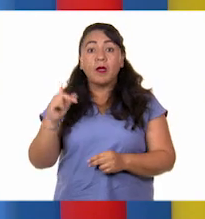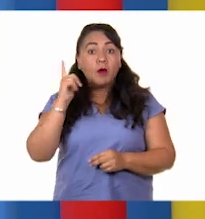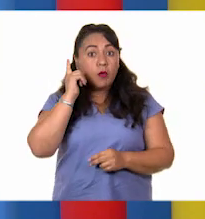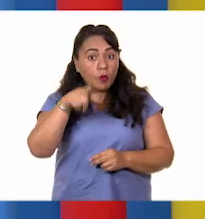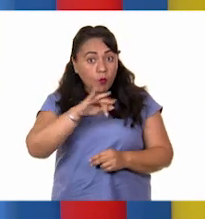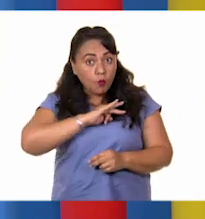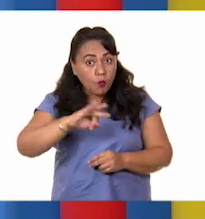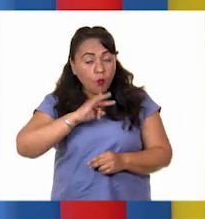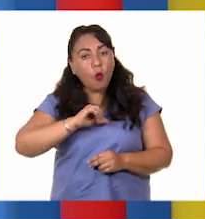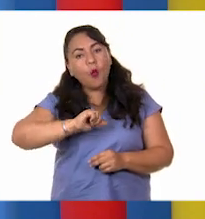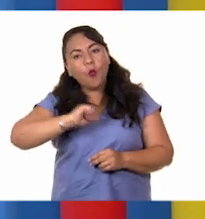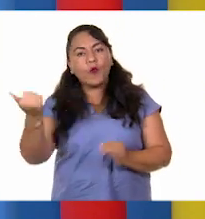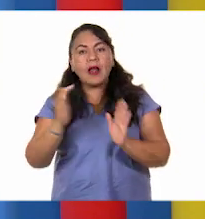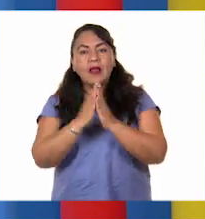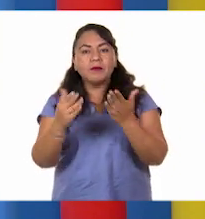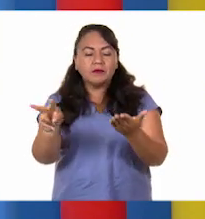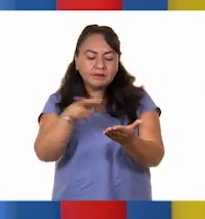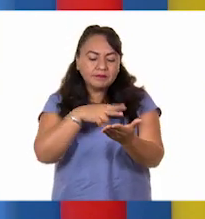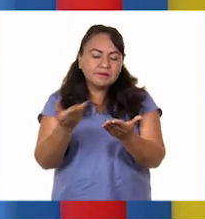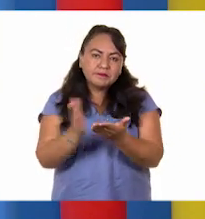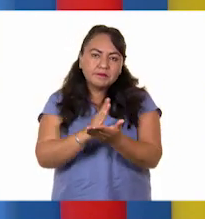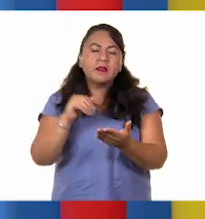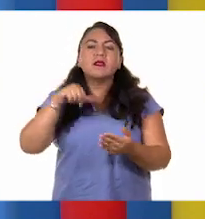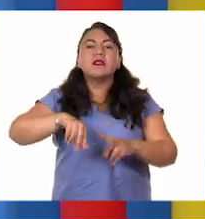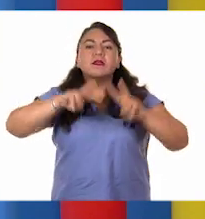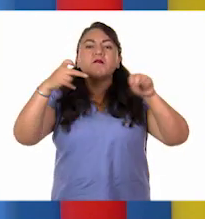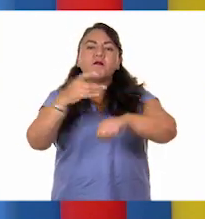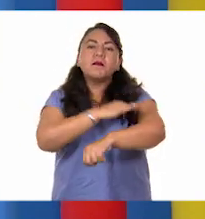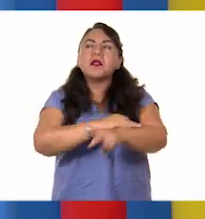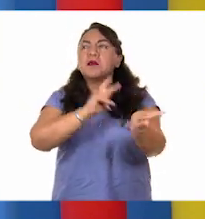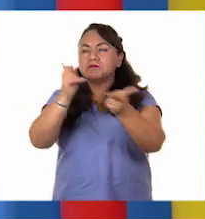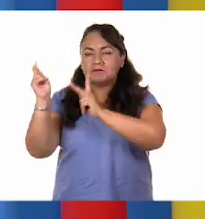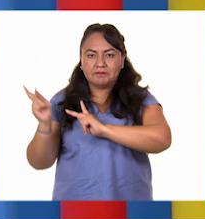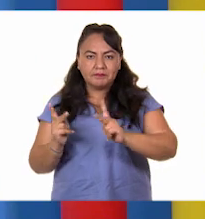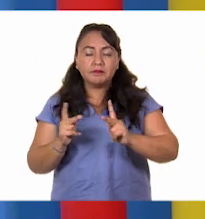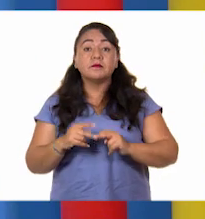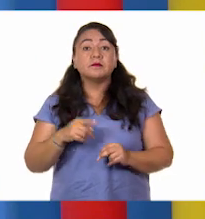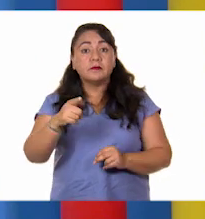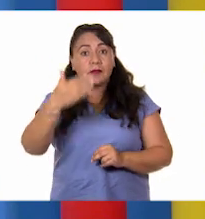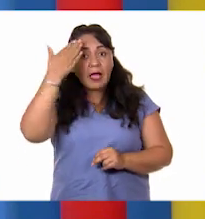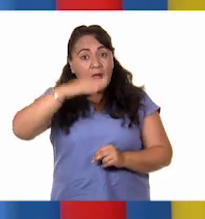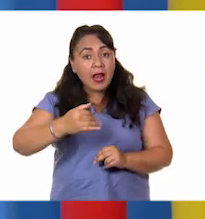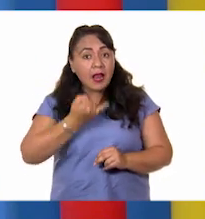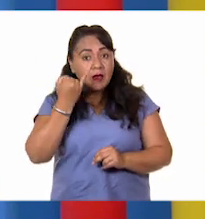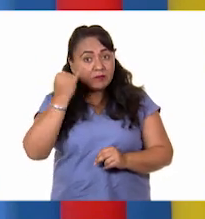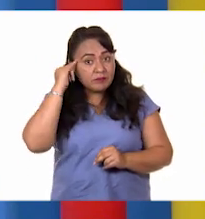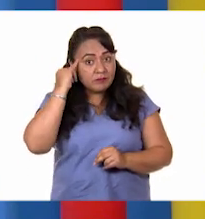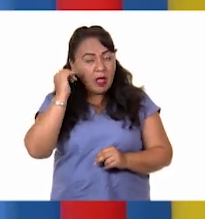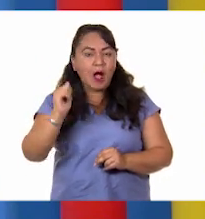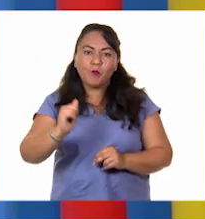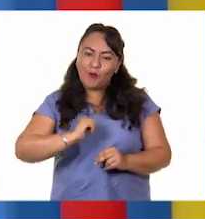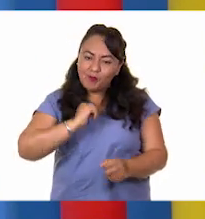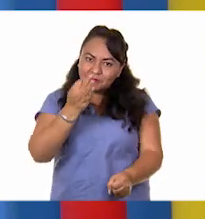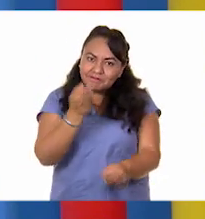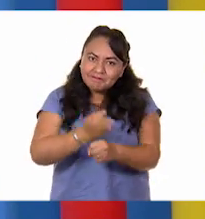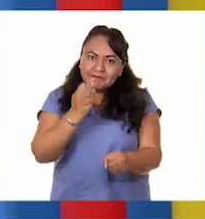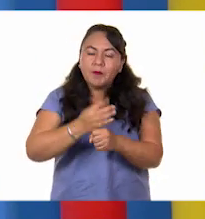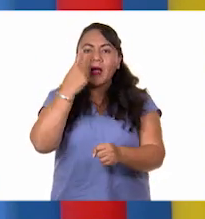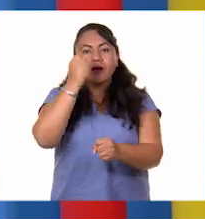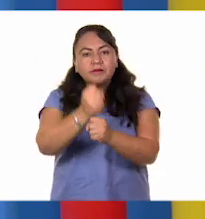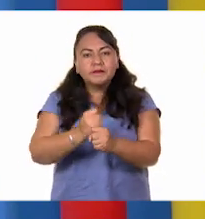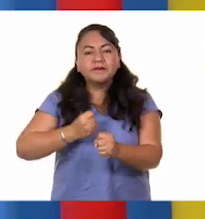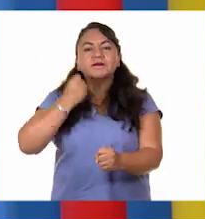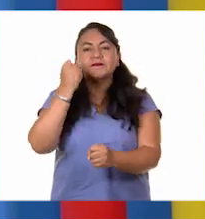consulta otros libros y comenta el tema de hoy con tu familia. Si tienes la fortuna de hablar una lengua indígena, aprovecha este momento para practicarla